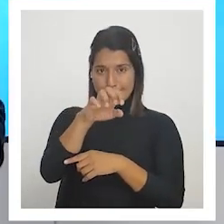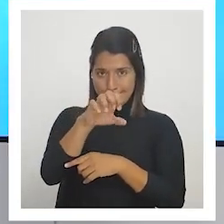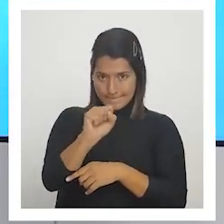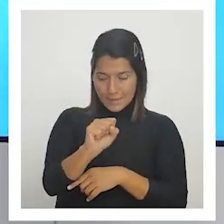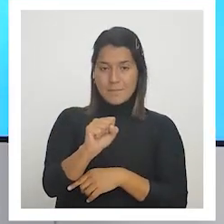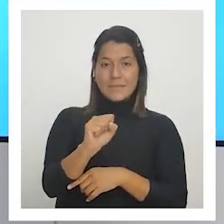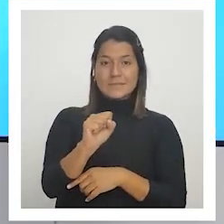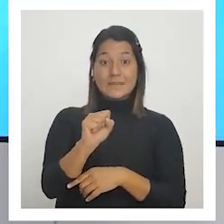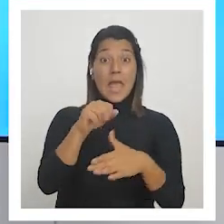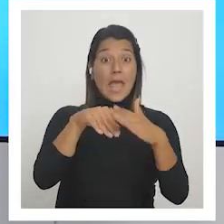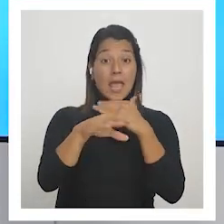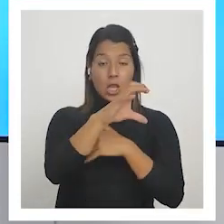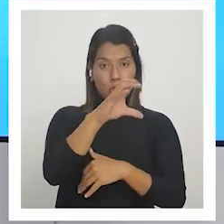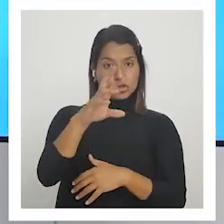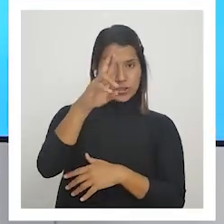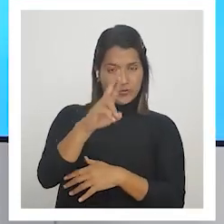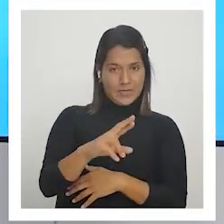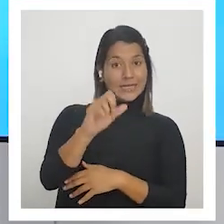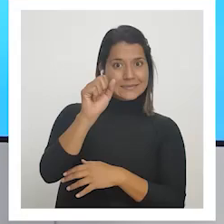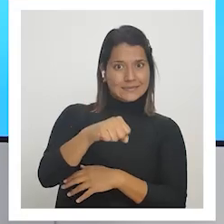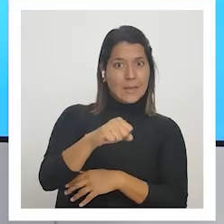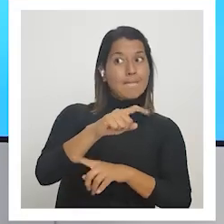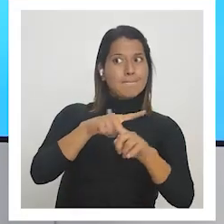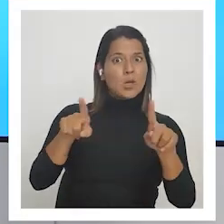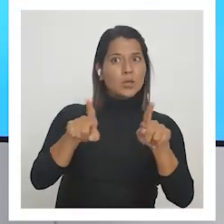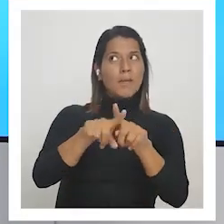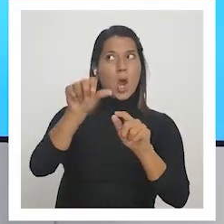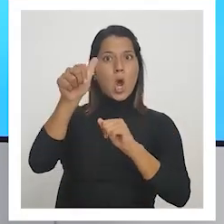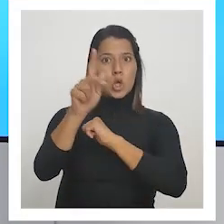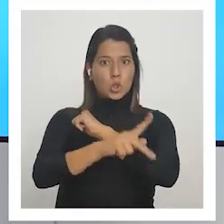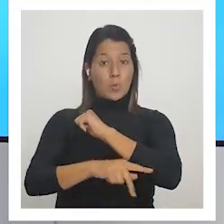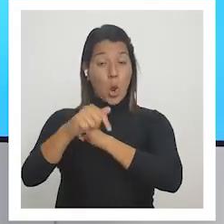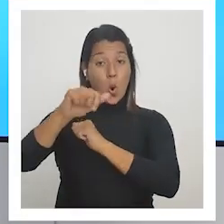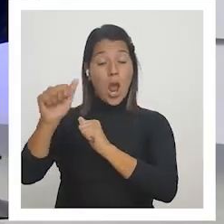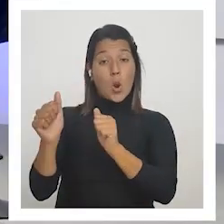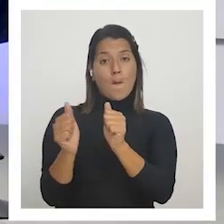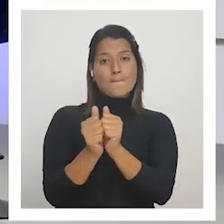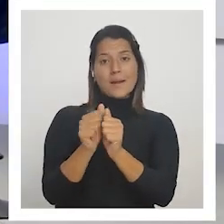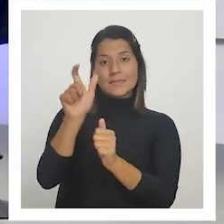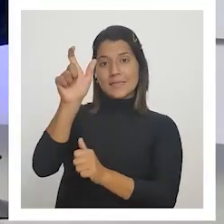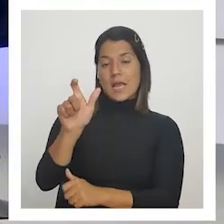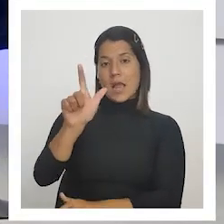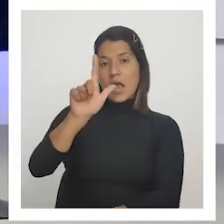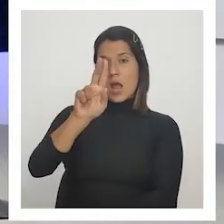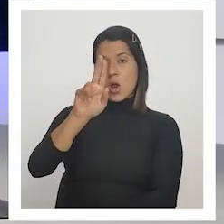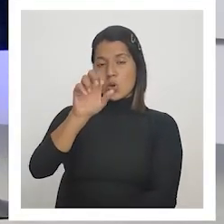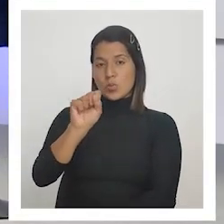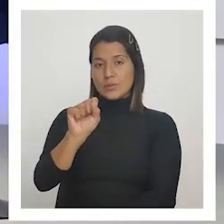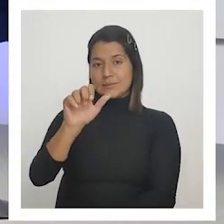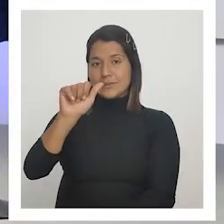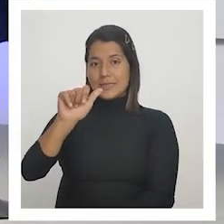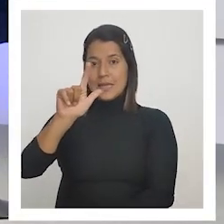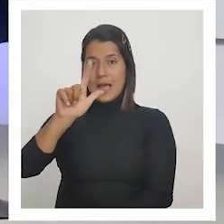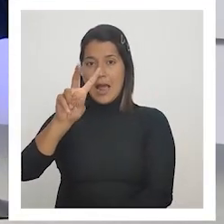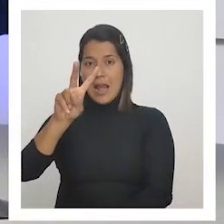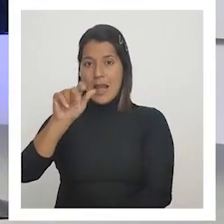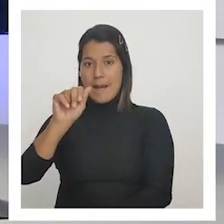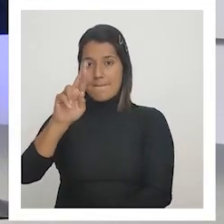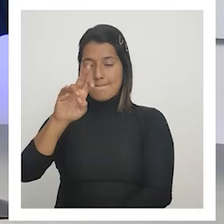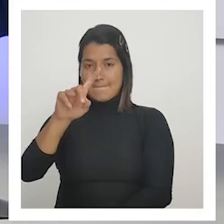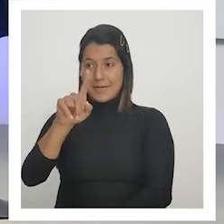Costa Rica. Hoy nos acompaña Luis Álvarez Soto, quien es el director de CELIEM, que es el